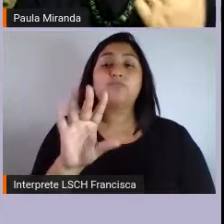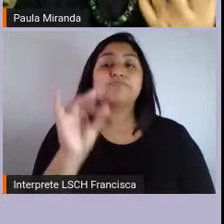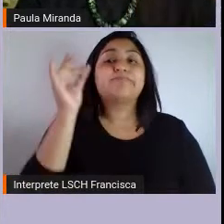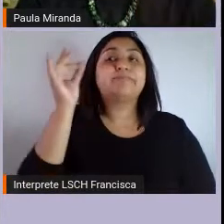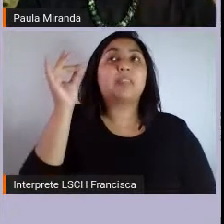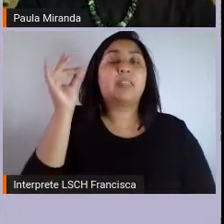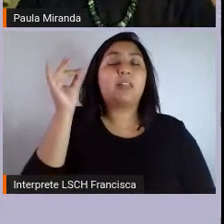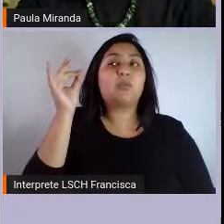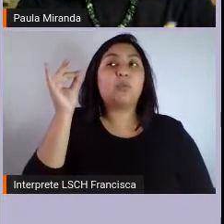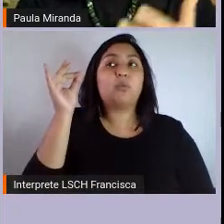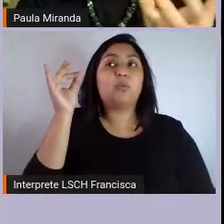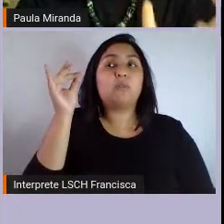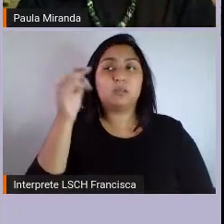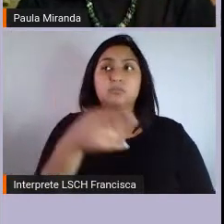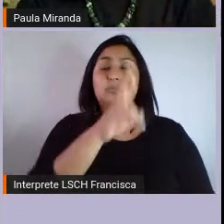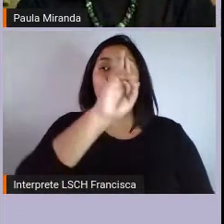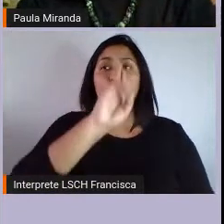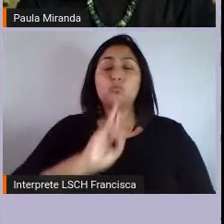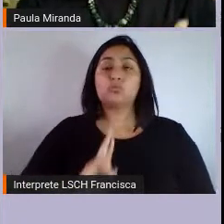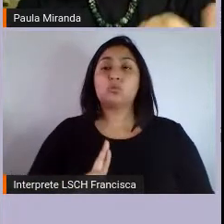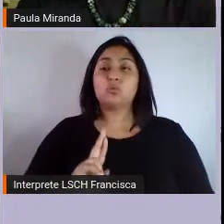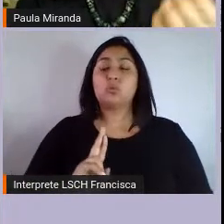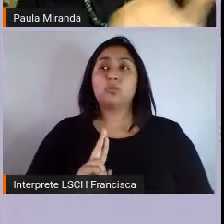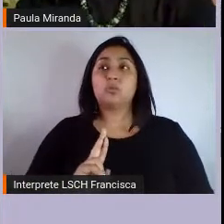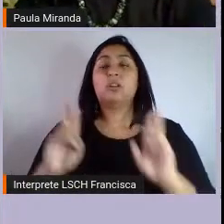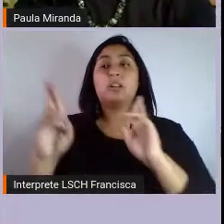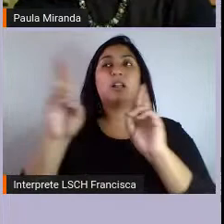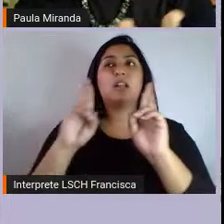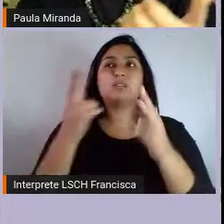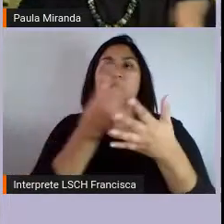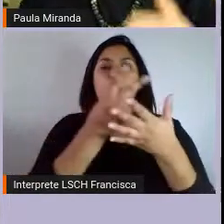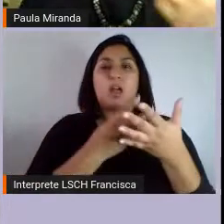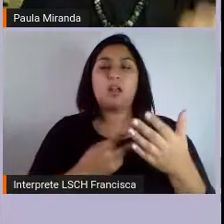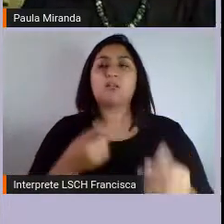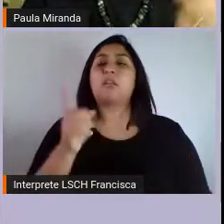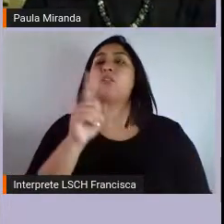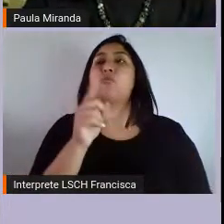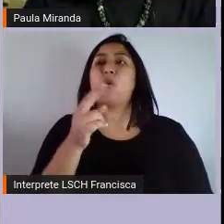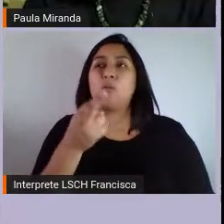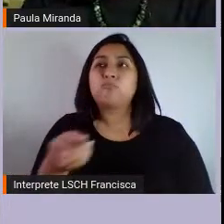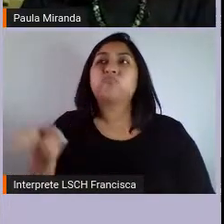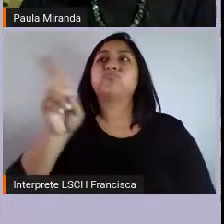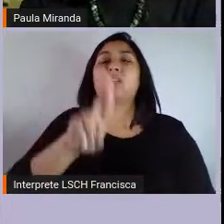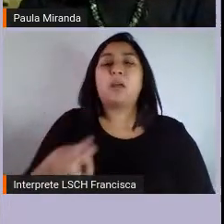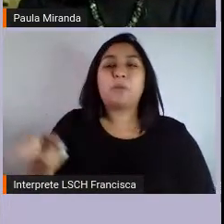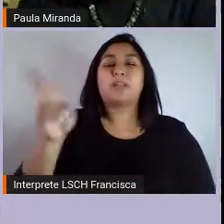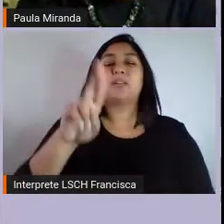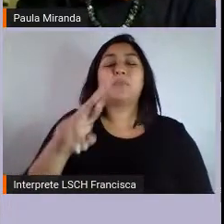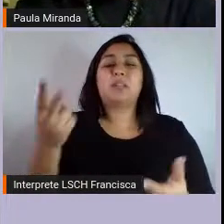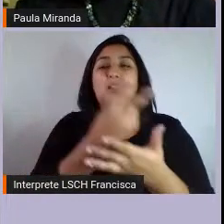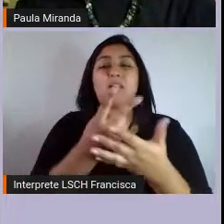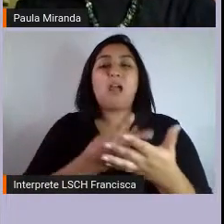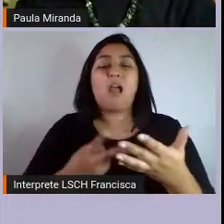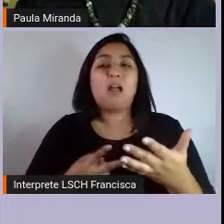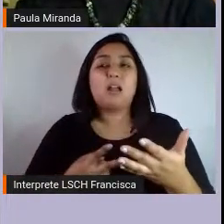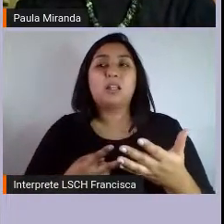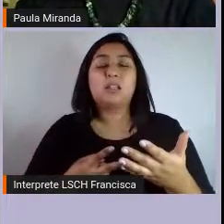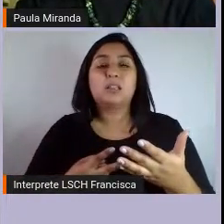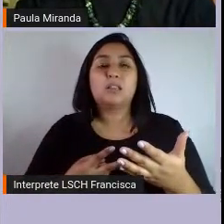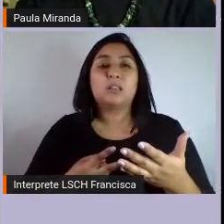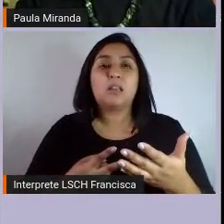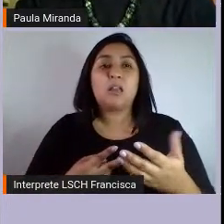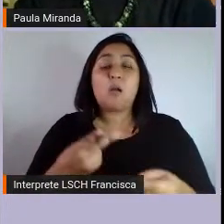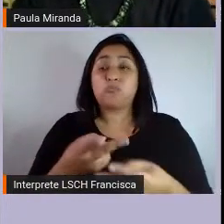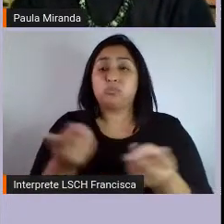su papel respecto del arte no es replicar el arte del espectáculo de la época, que dicho sea de